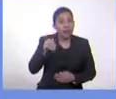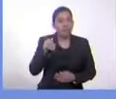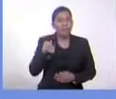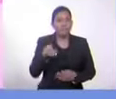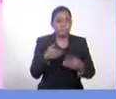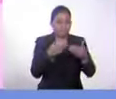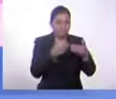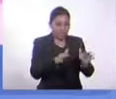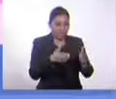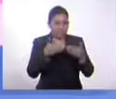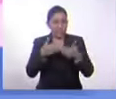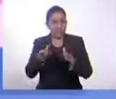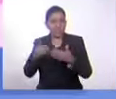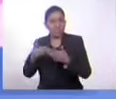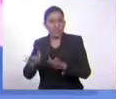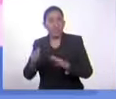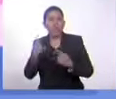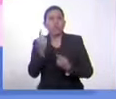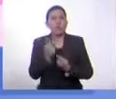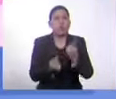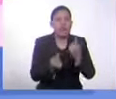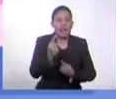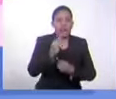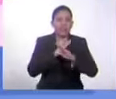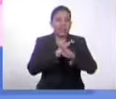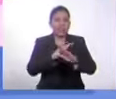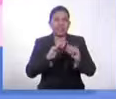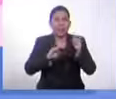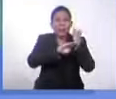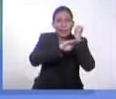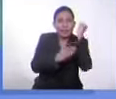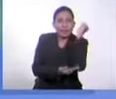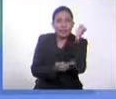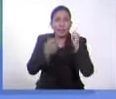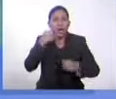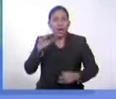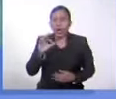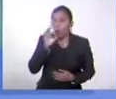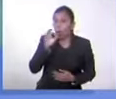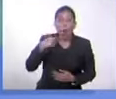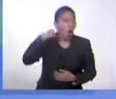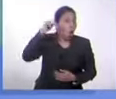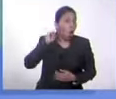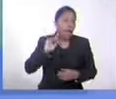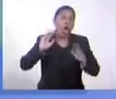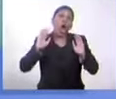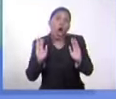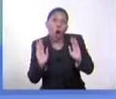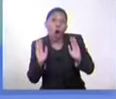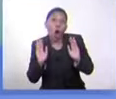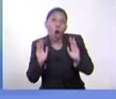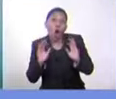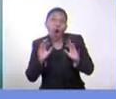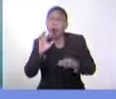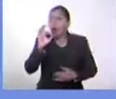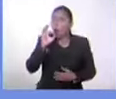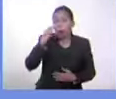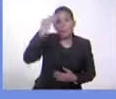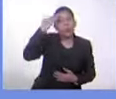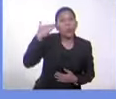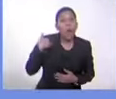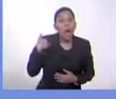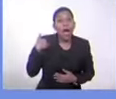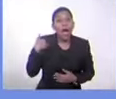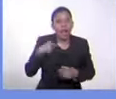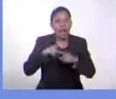tipos, métodos que hay. Entre ellos hablamos del preservativo, tanto femenino como masculino, y por ende todos y todas